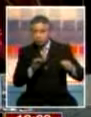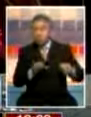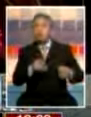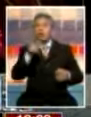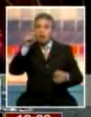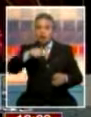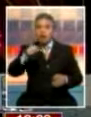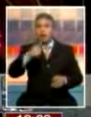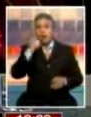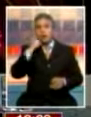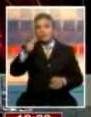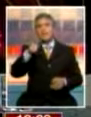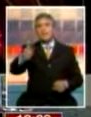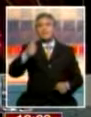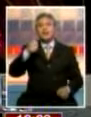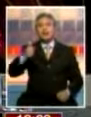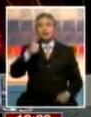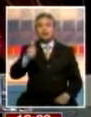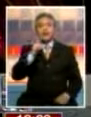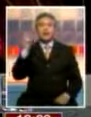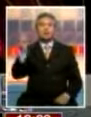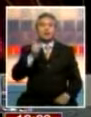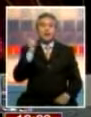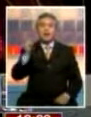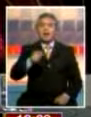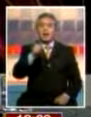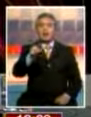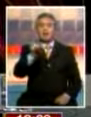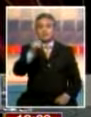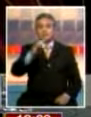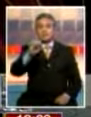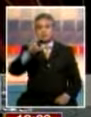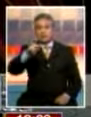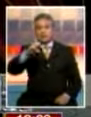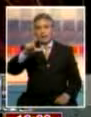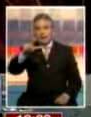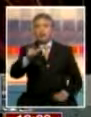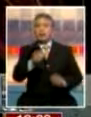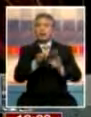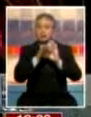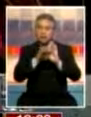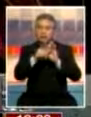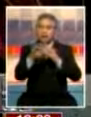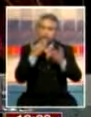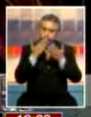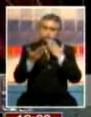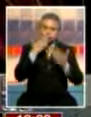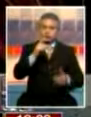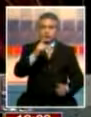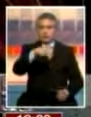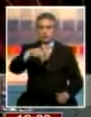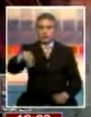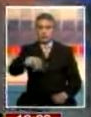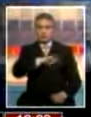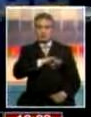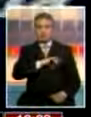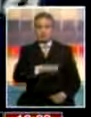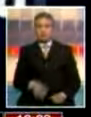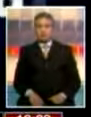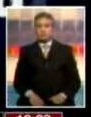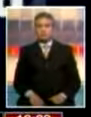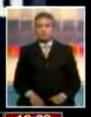contacto ya con el director nacional del CERNAC, Juan José Osa. Director, gracias por conversar con CNN Chile. Muy buenas tardes. Gracias a ustedes,